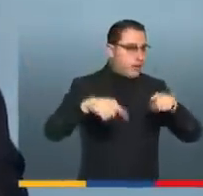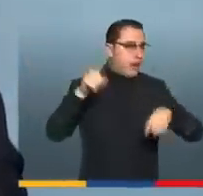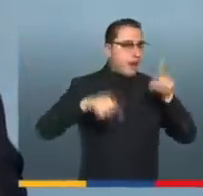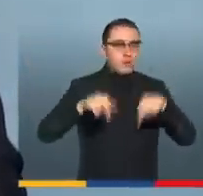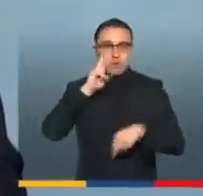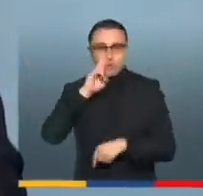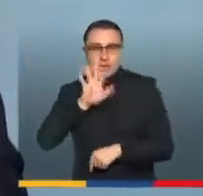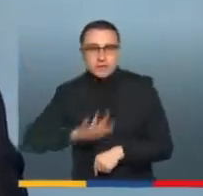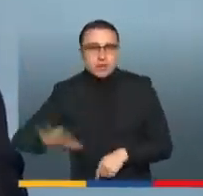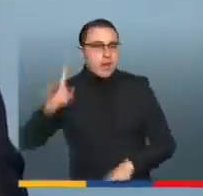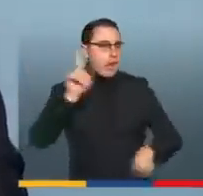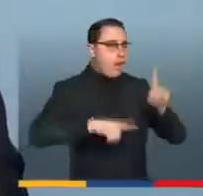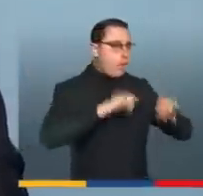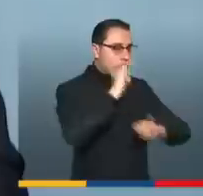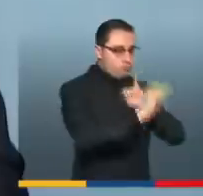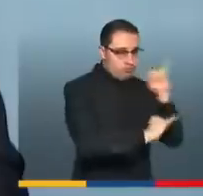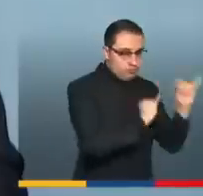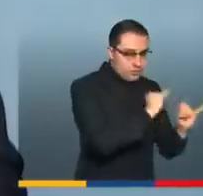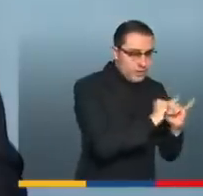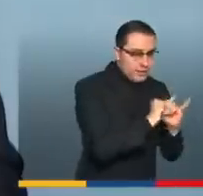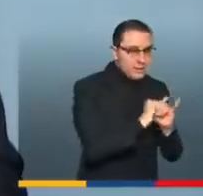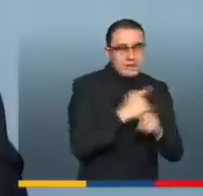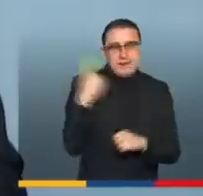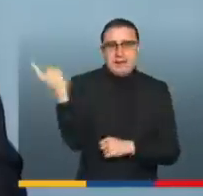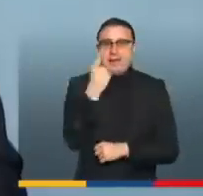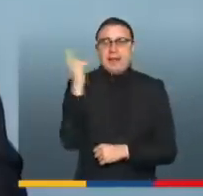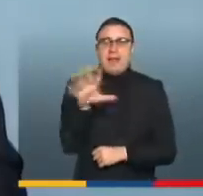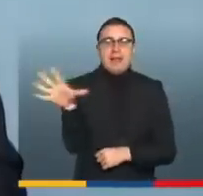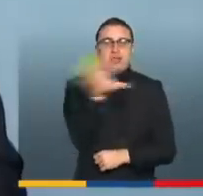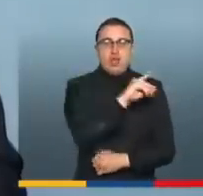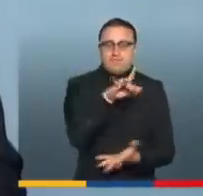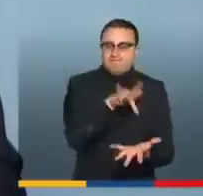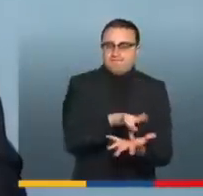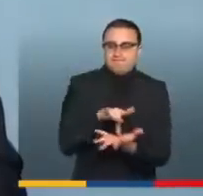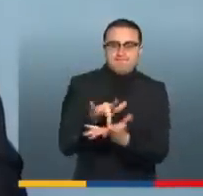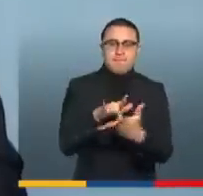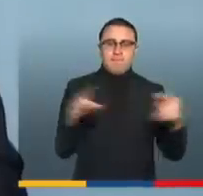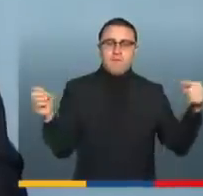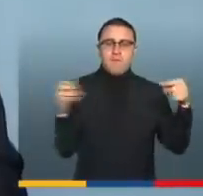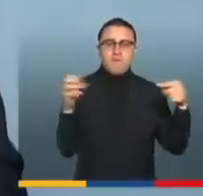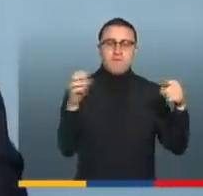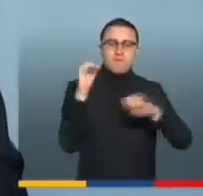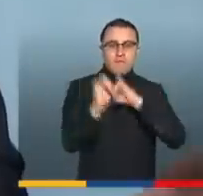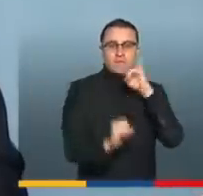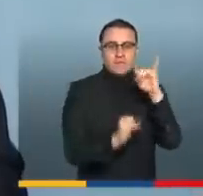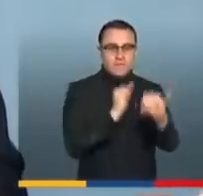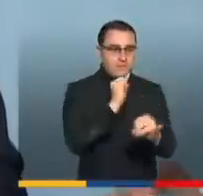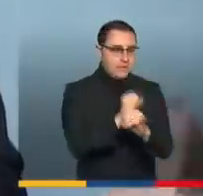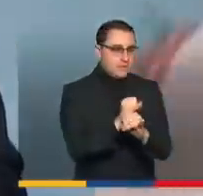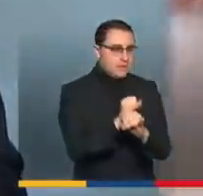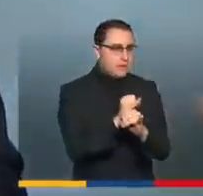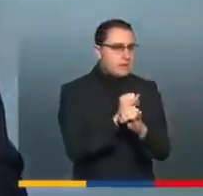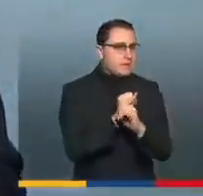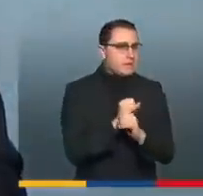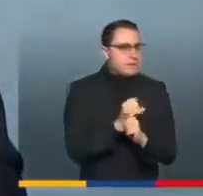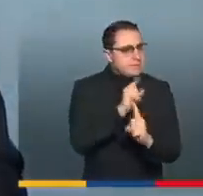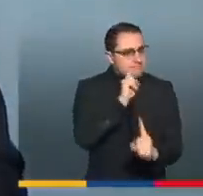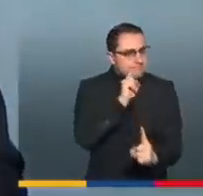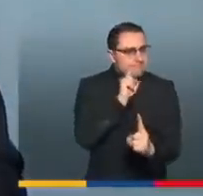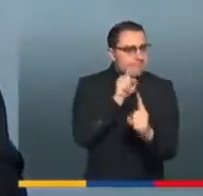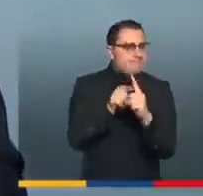nacionales e internacionales, y en general a todos los asistentes de esta conferencia internacional, por el compromiso de los